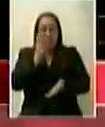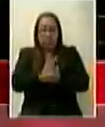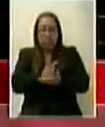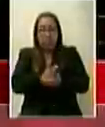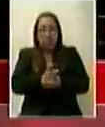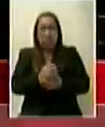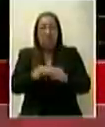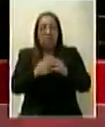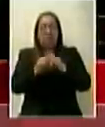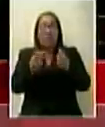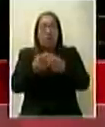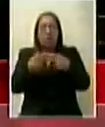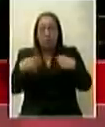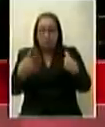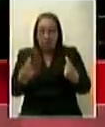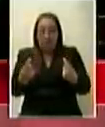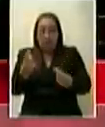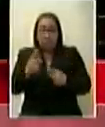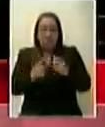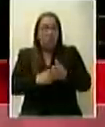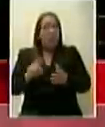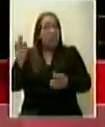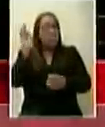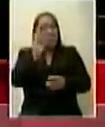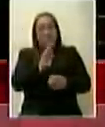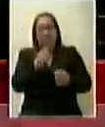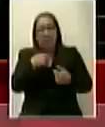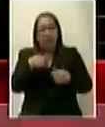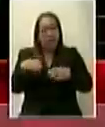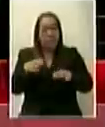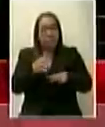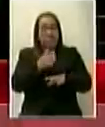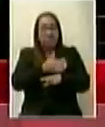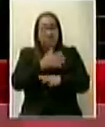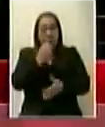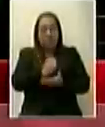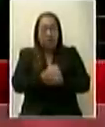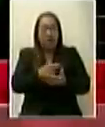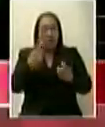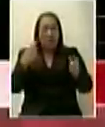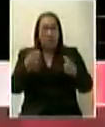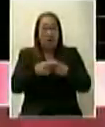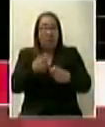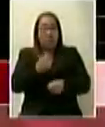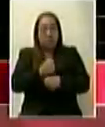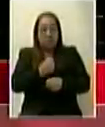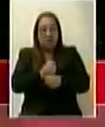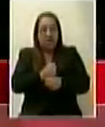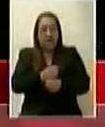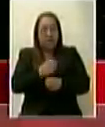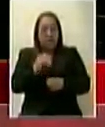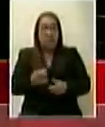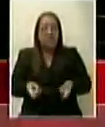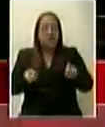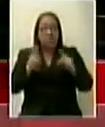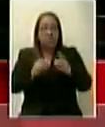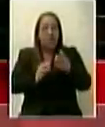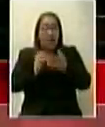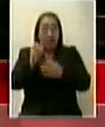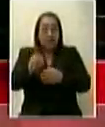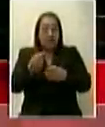prohibido a los congresistas, algo que nunca debió haber sido aprobado por la Comisión de Trabajo, y cuando se han